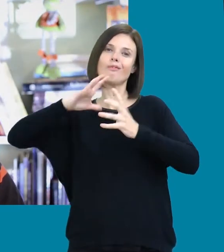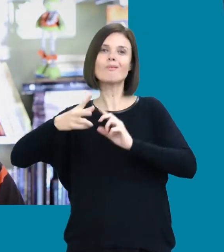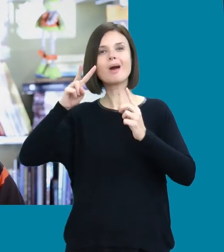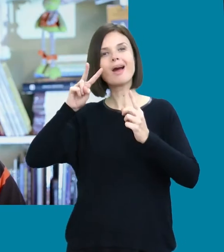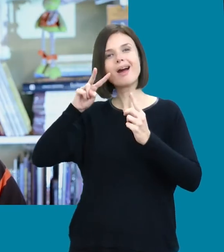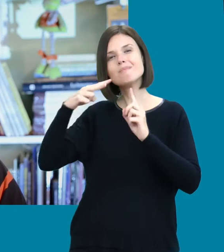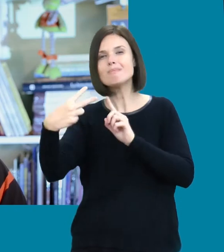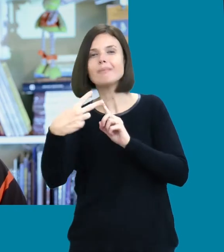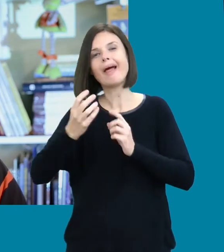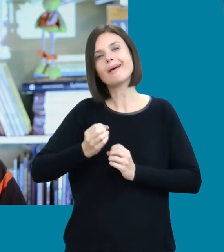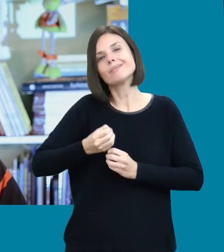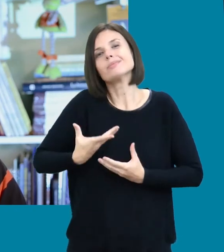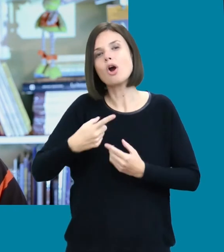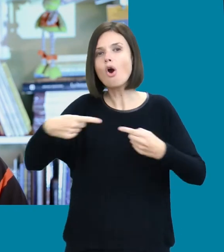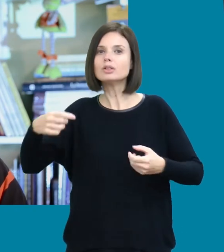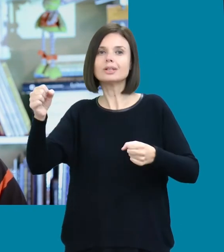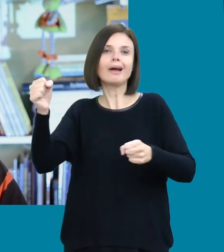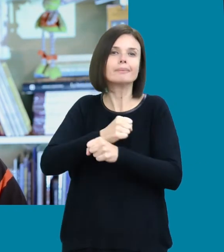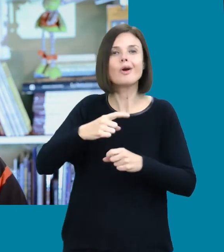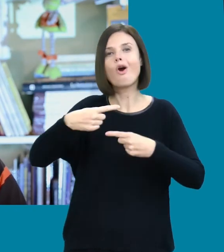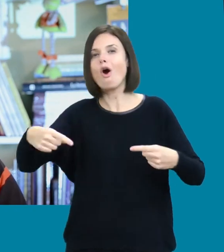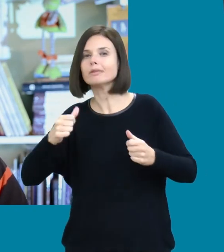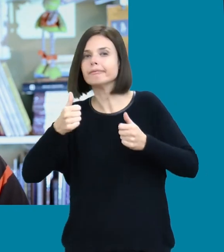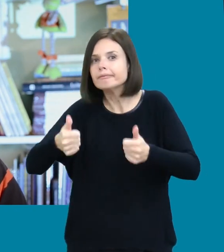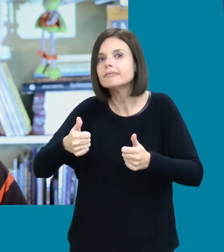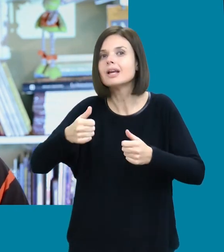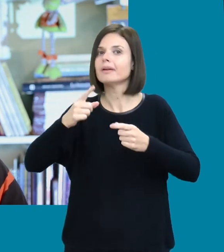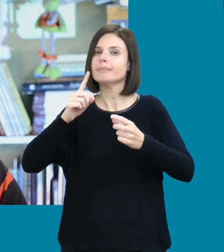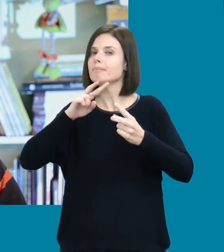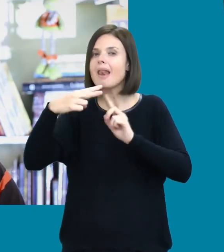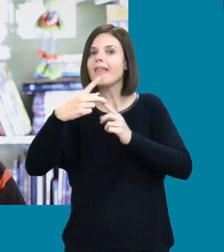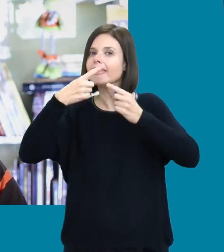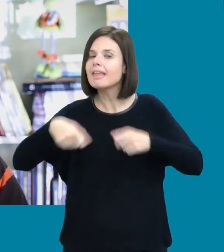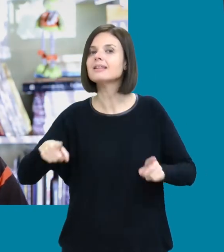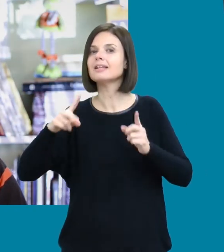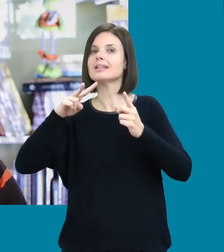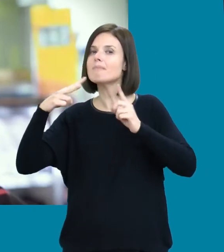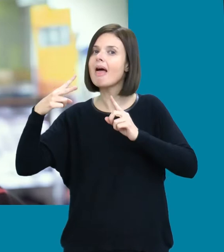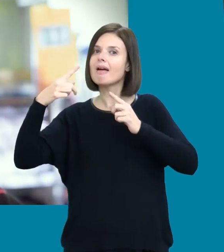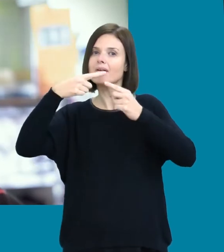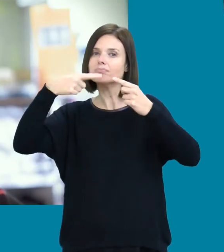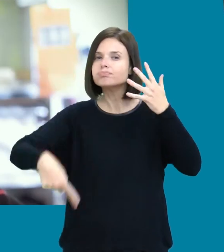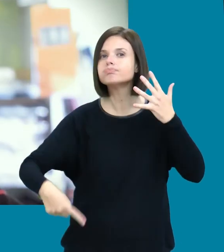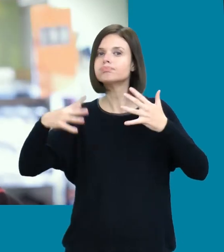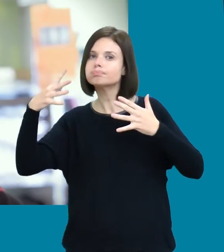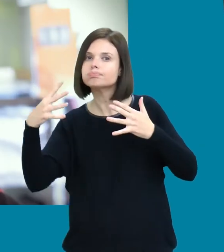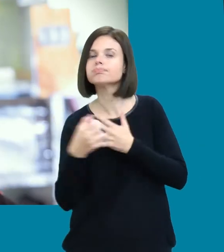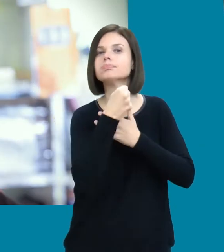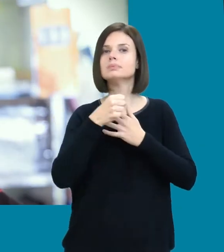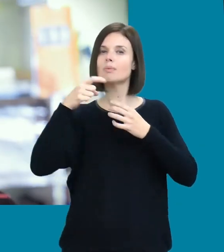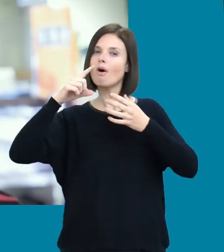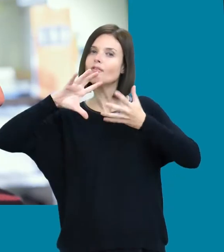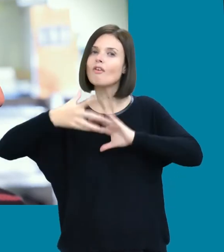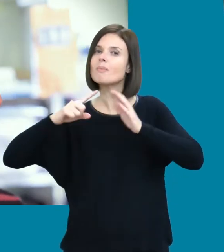pare exclusivamente sobre los aciertos y los logros, sino una mirada que recupere aquellos aspectos que considero que son